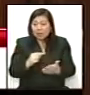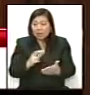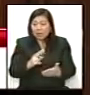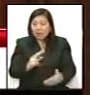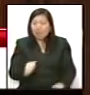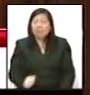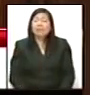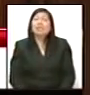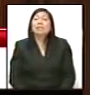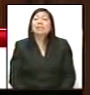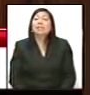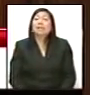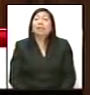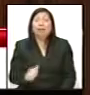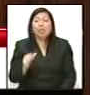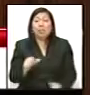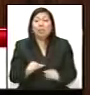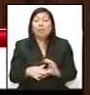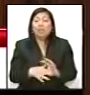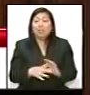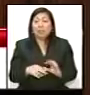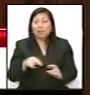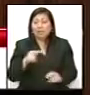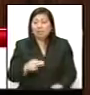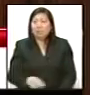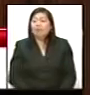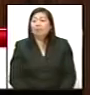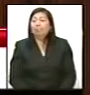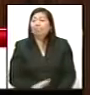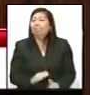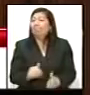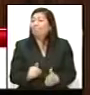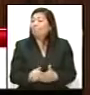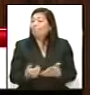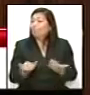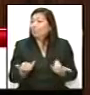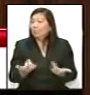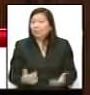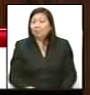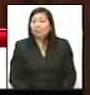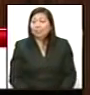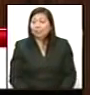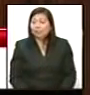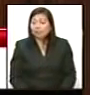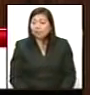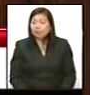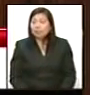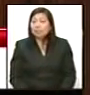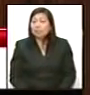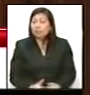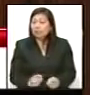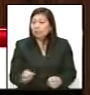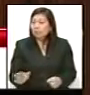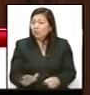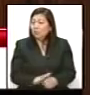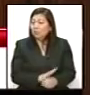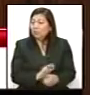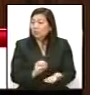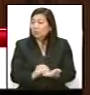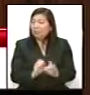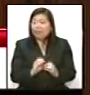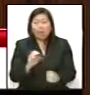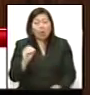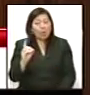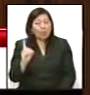otros que ustedes recuerden en la historia de nuestro país. Por todo eso, entonces, creo que la cuestión es sumamente clara.